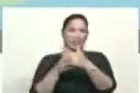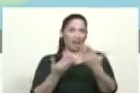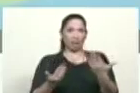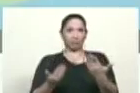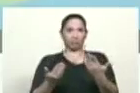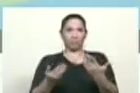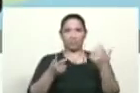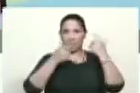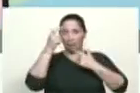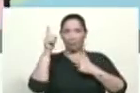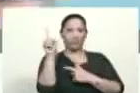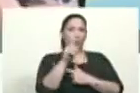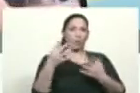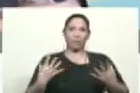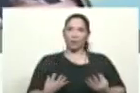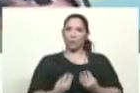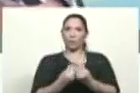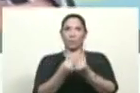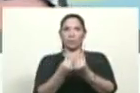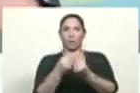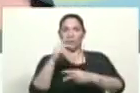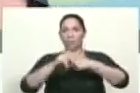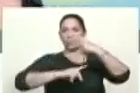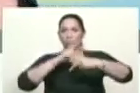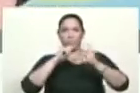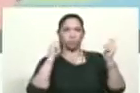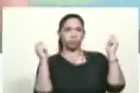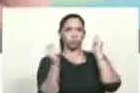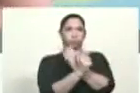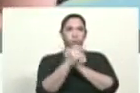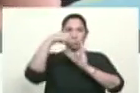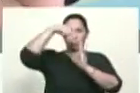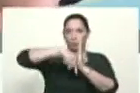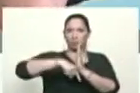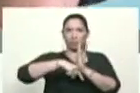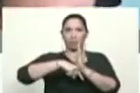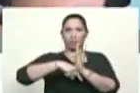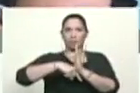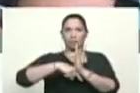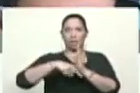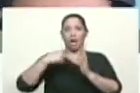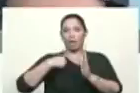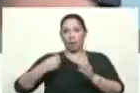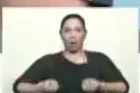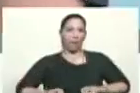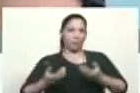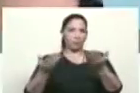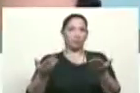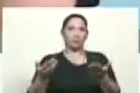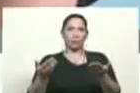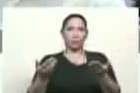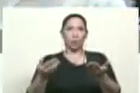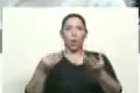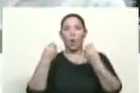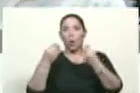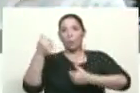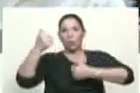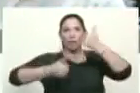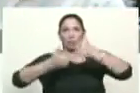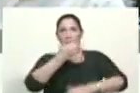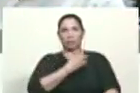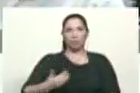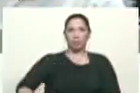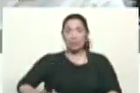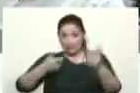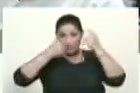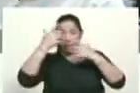a acompañarlo en el proceso de transformación profunda que él ofreció como candidato presidencial. Y Chávez